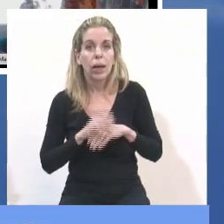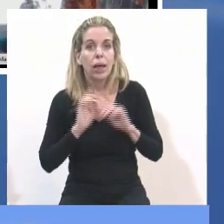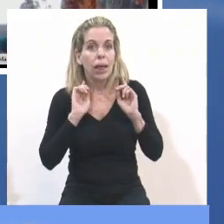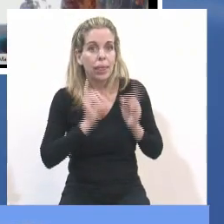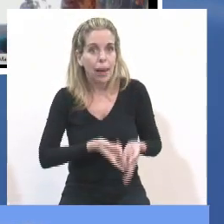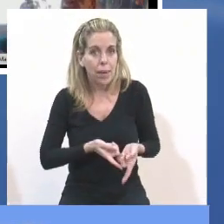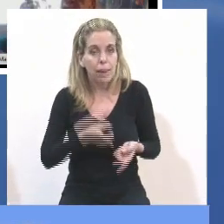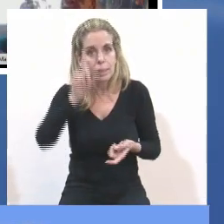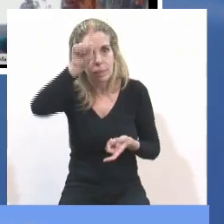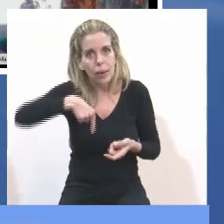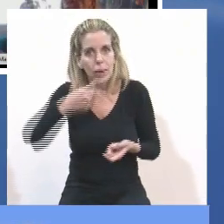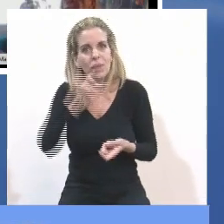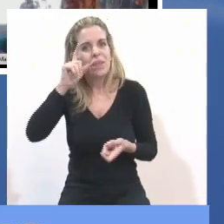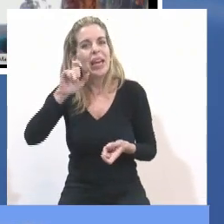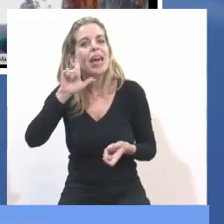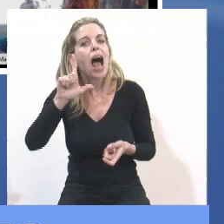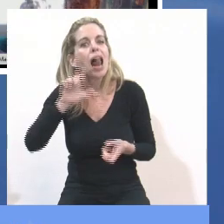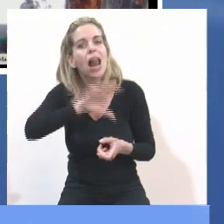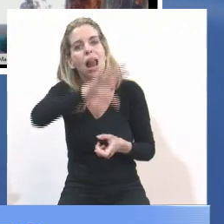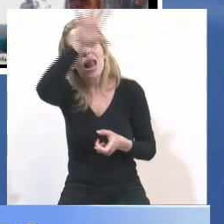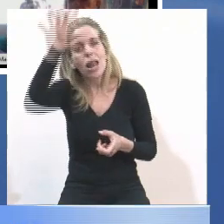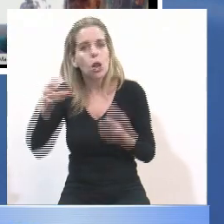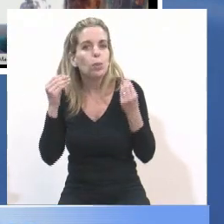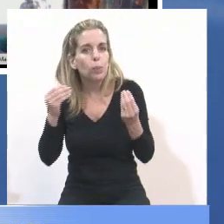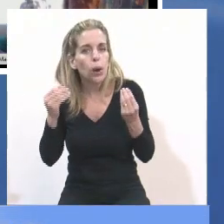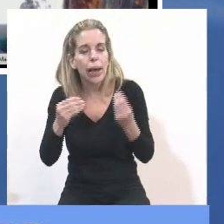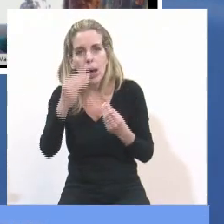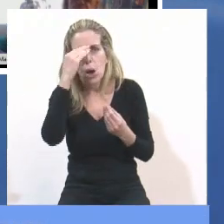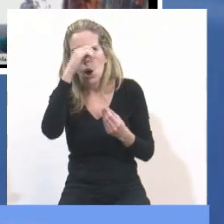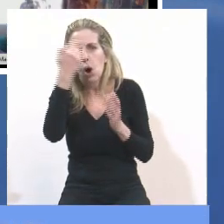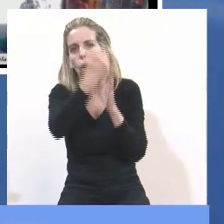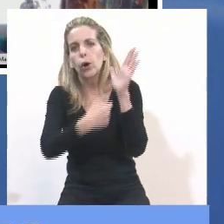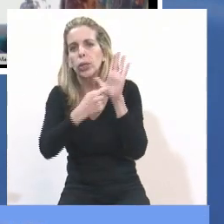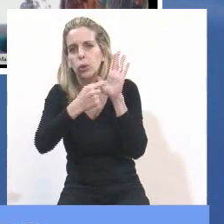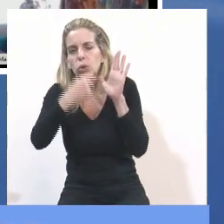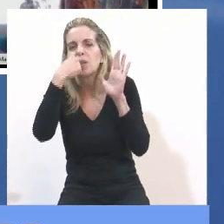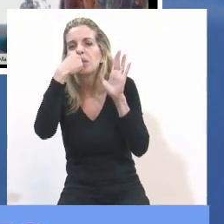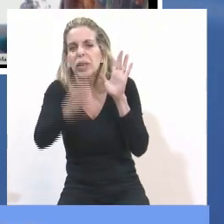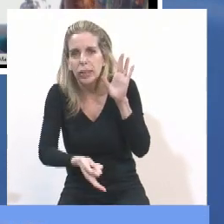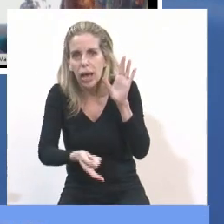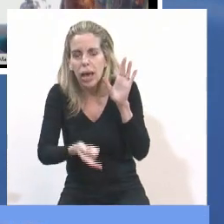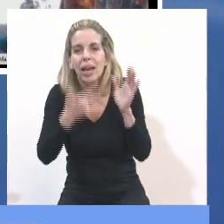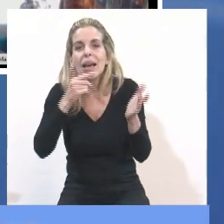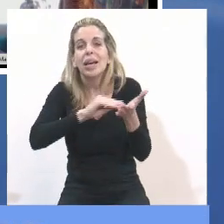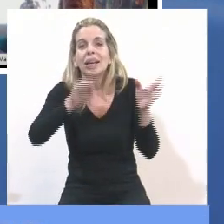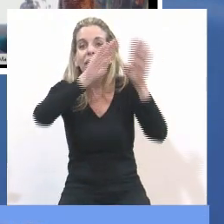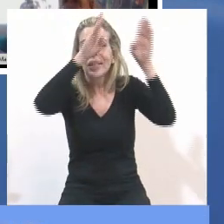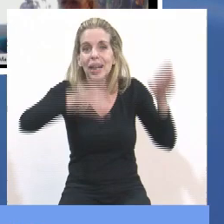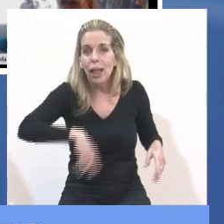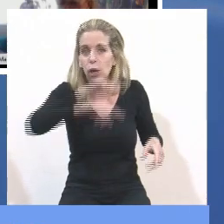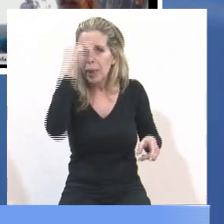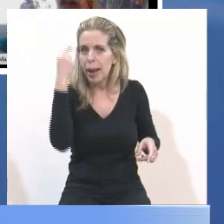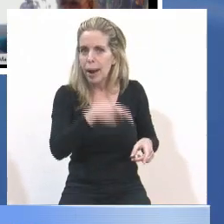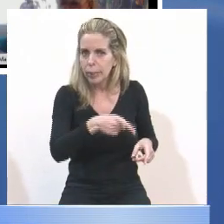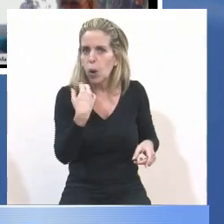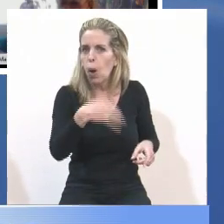tiene origen federal. ¿Por qué? ¿Por qué la Constitución Nacional establece que el Senado de la Nación tiene